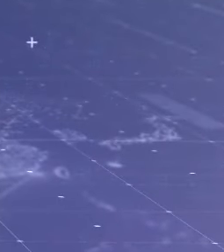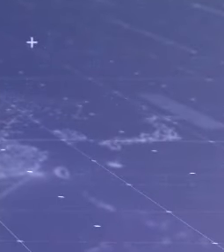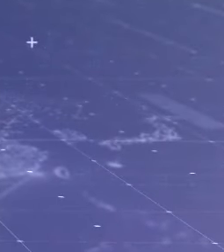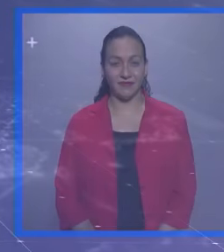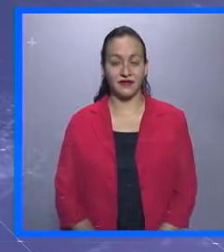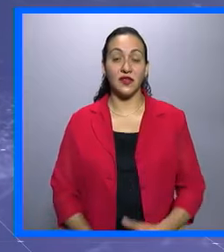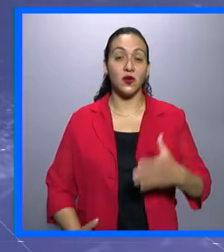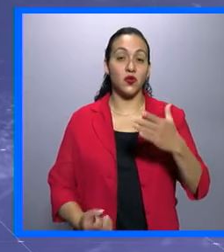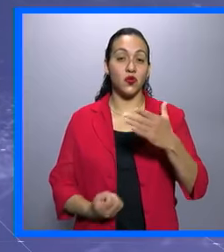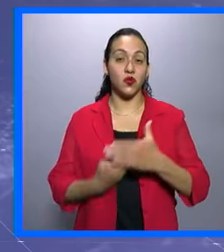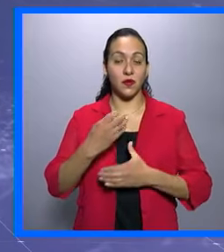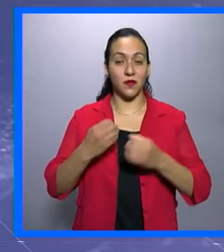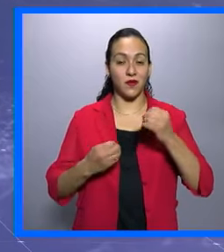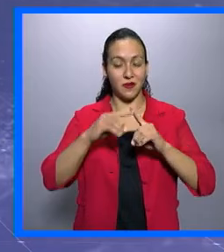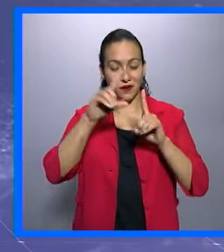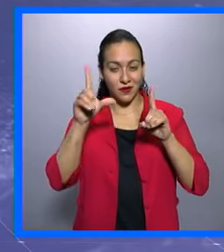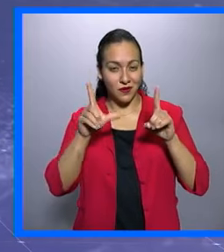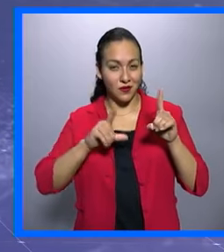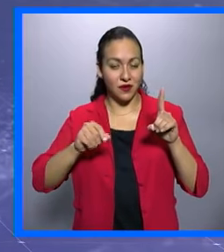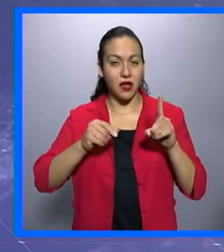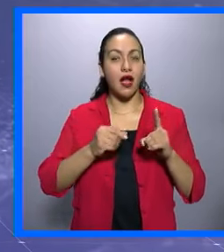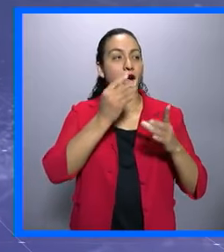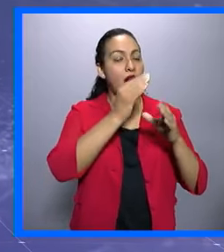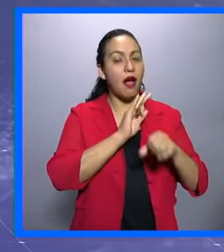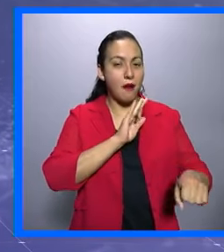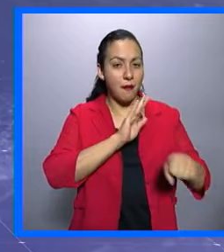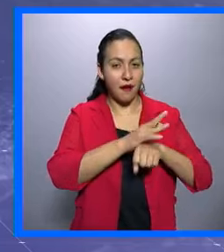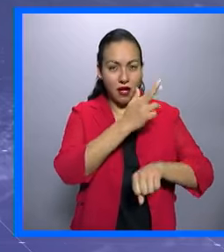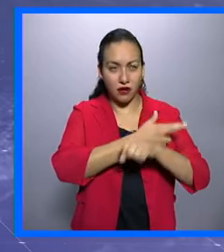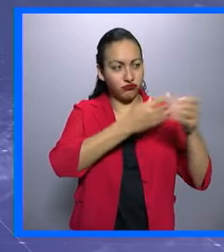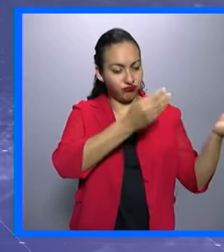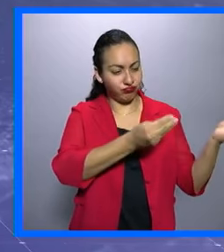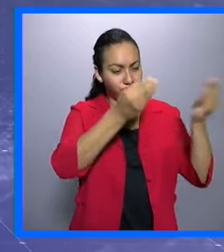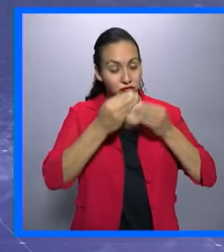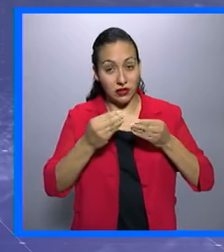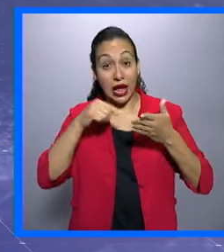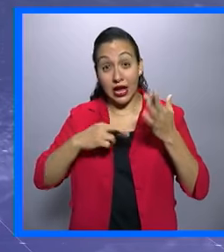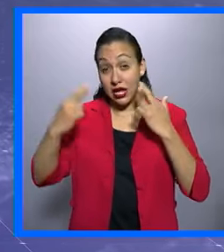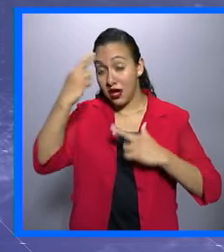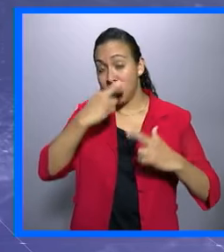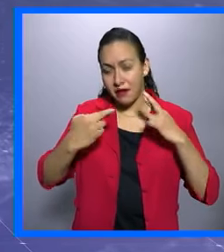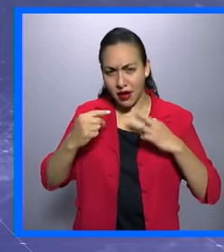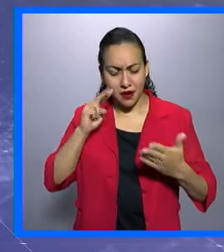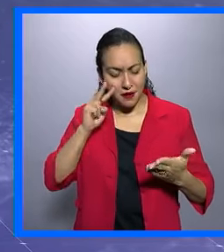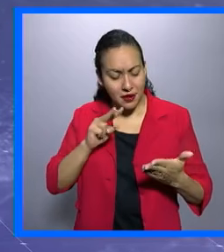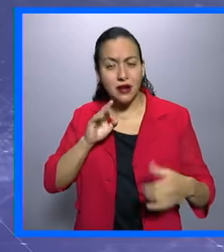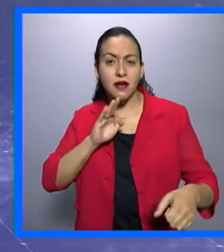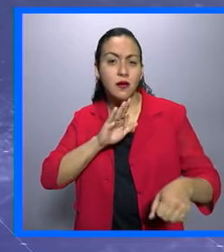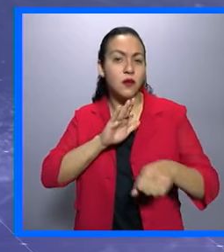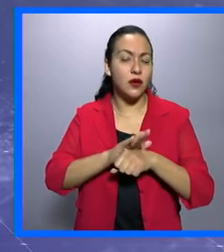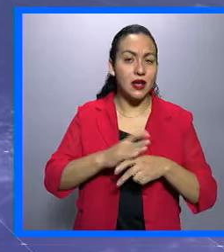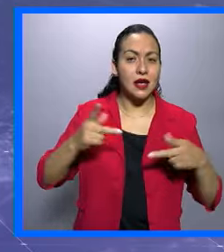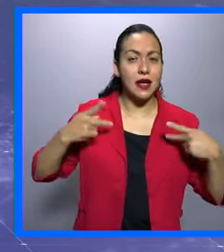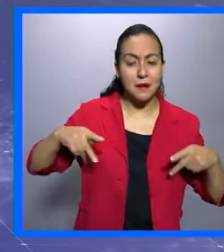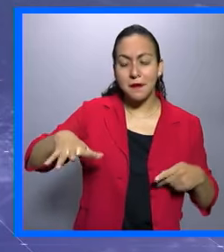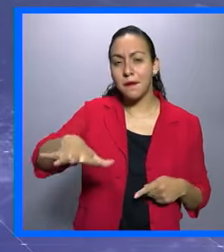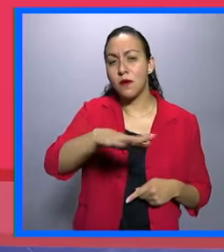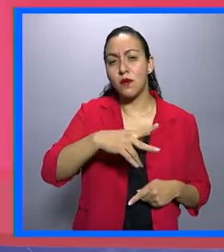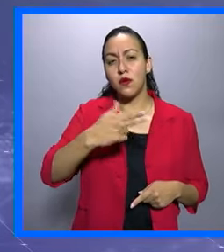La nueva Suprema Corte atrajo amparos por lo que se pronunciaría sobre derechos fundamentales del pueblo